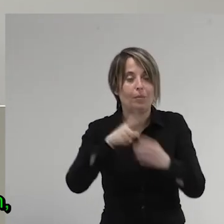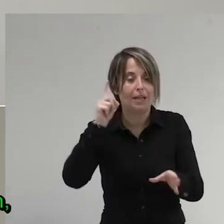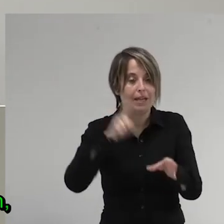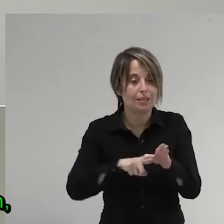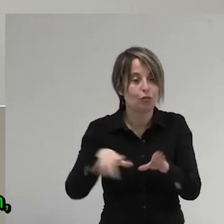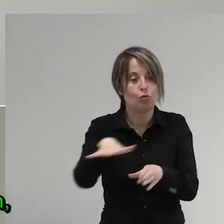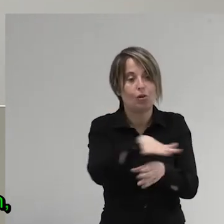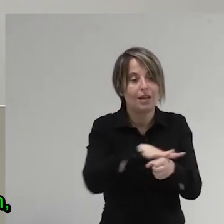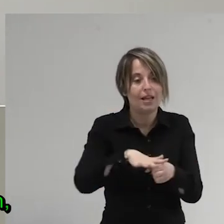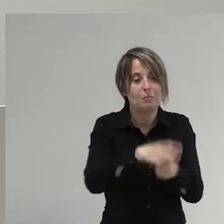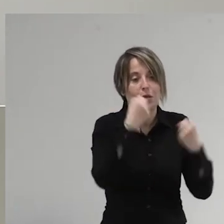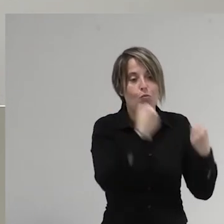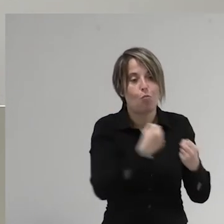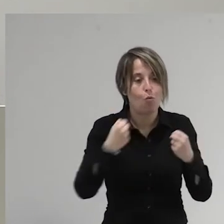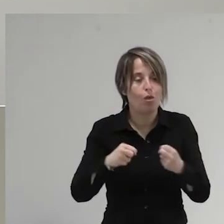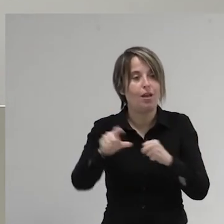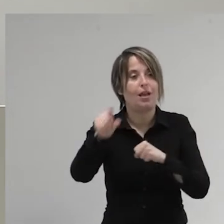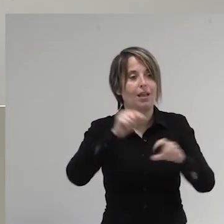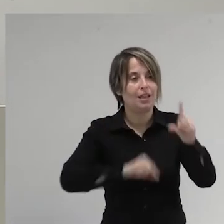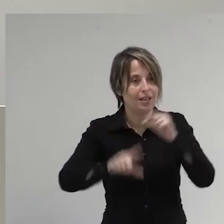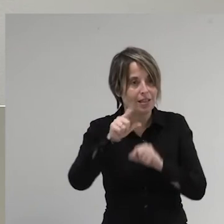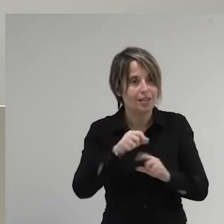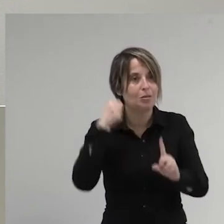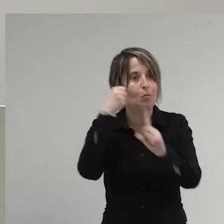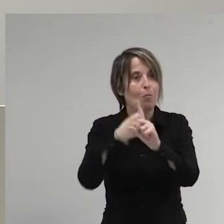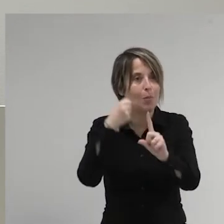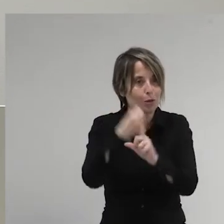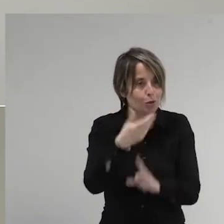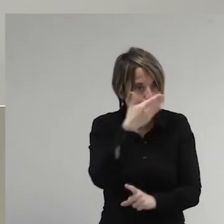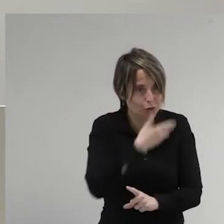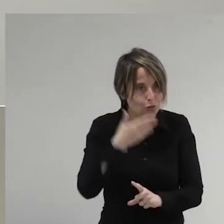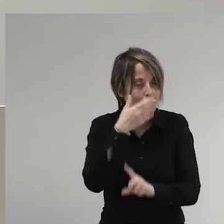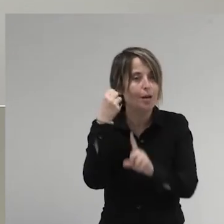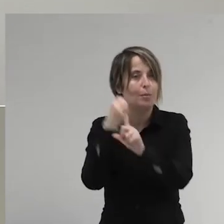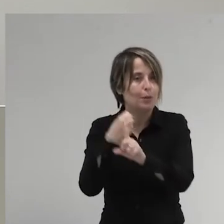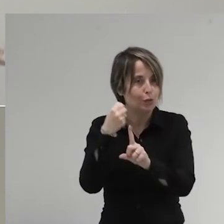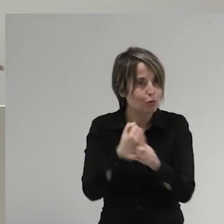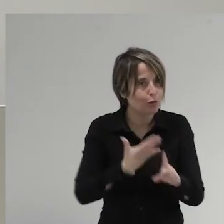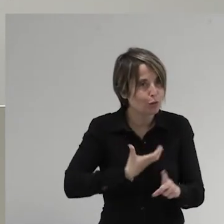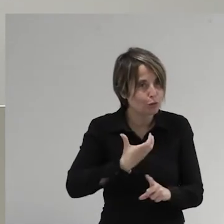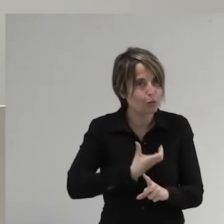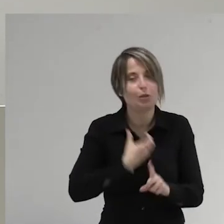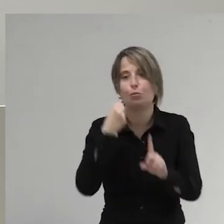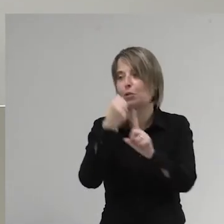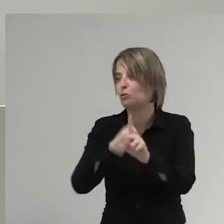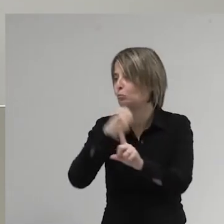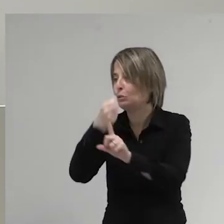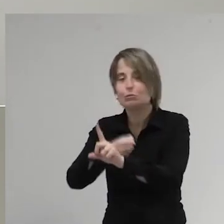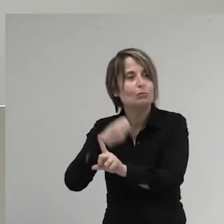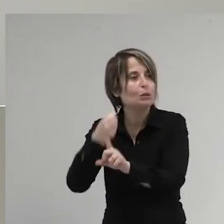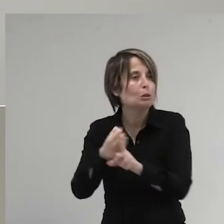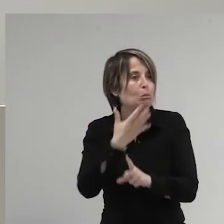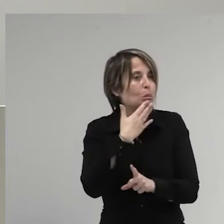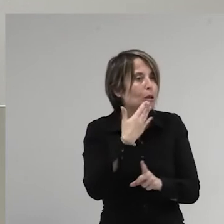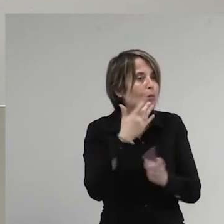espacios de poder y de decisión, de presión en la escuela, presión en el ayuntamiento, presión en, pues, yo qué sé, las